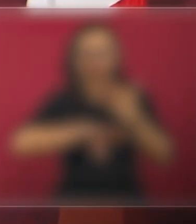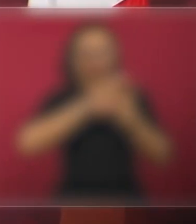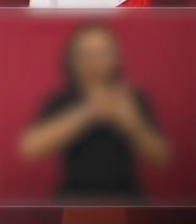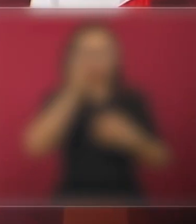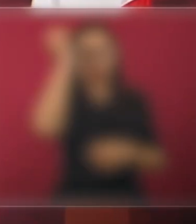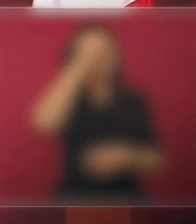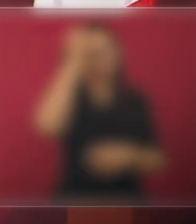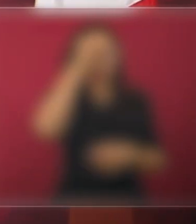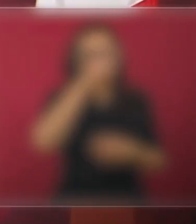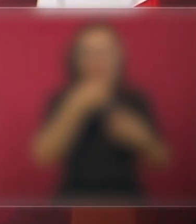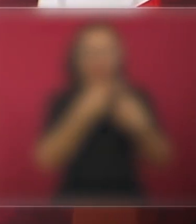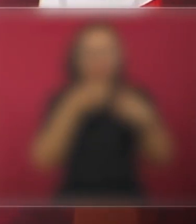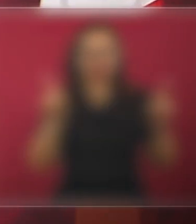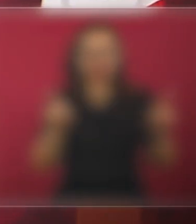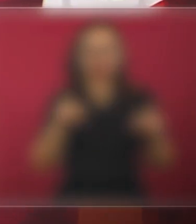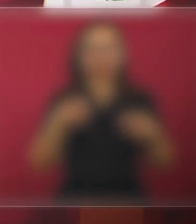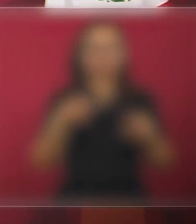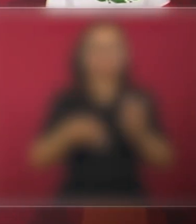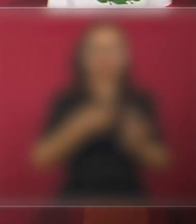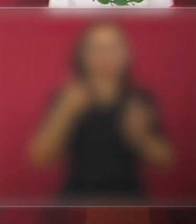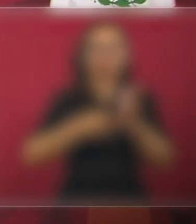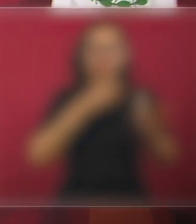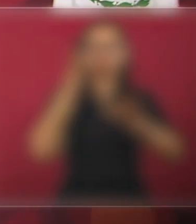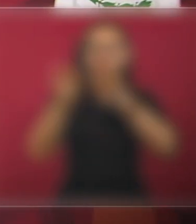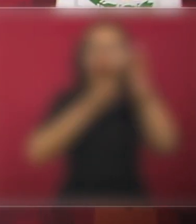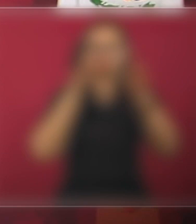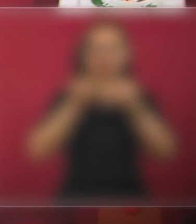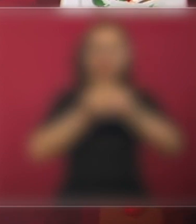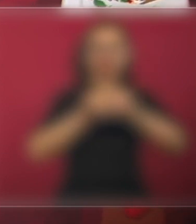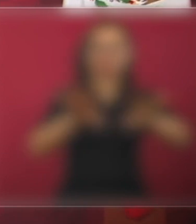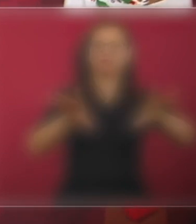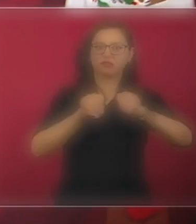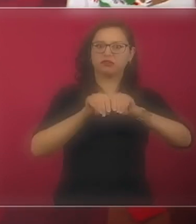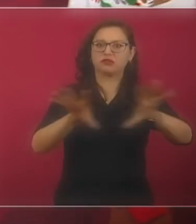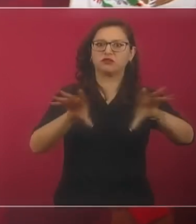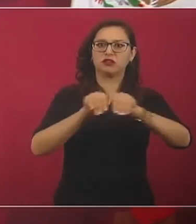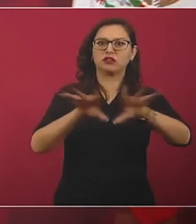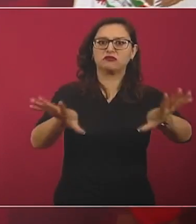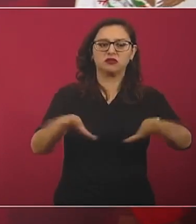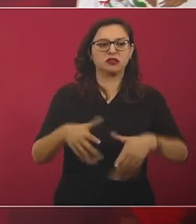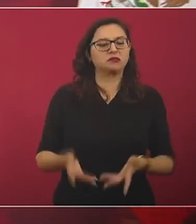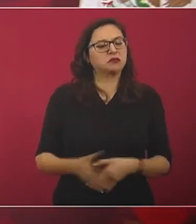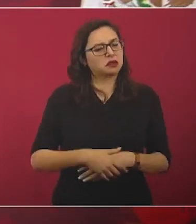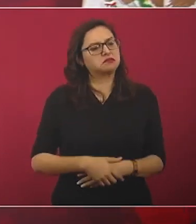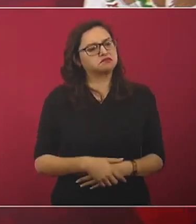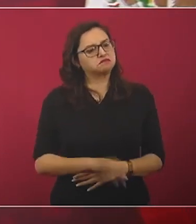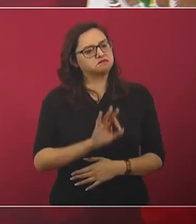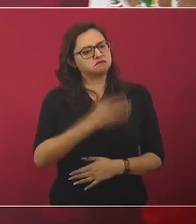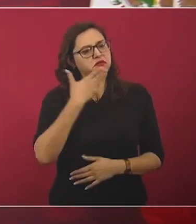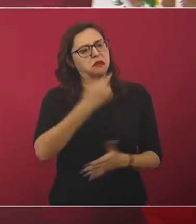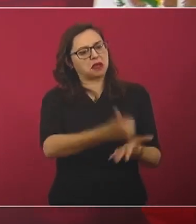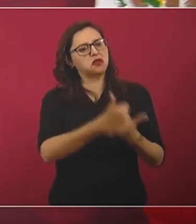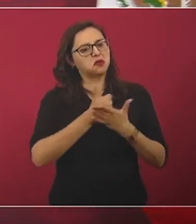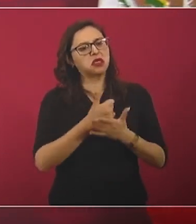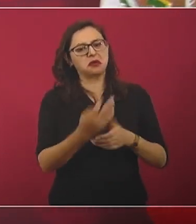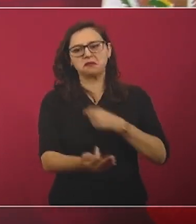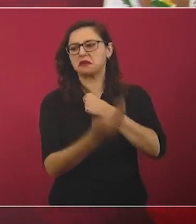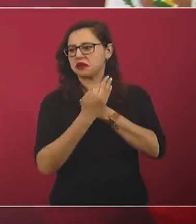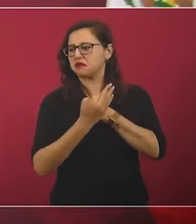Finalmente, López Obrador agradeció a sus opositores por ser promotores de su movimiento. Es que nos ayudan